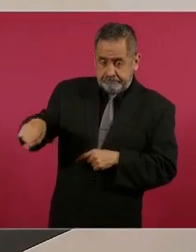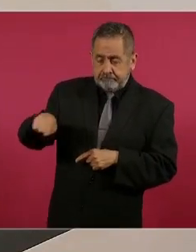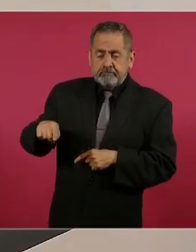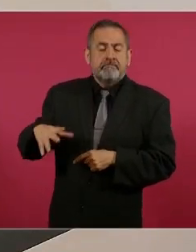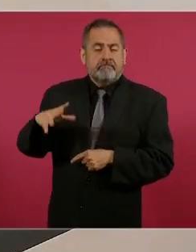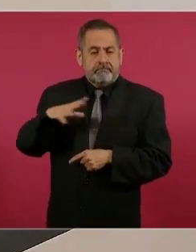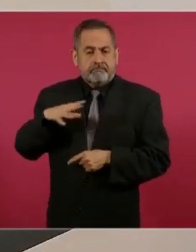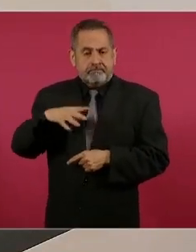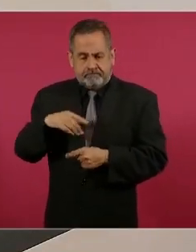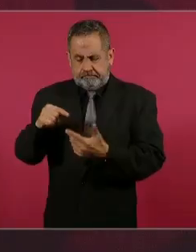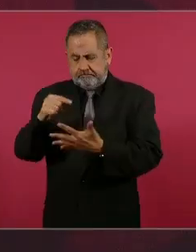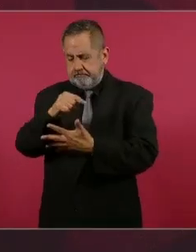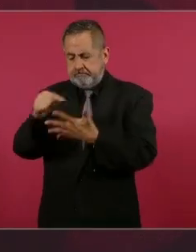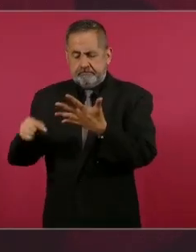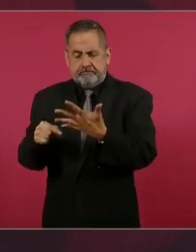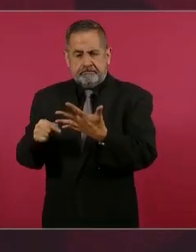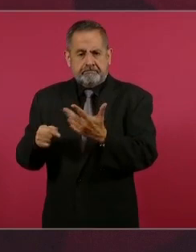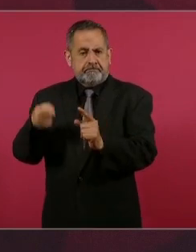5 misiones.